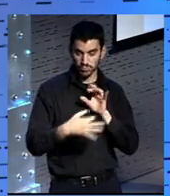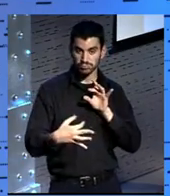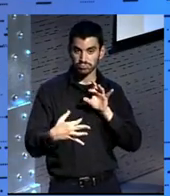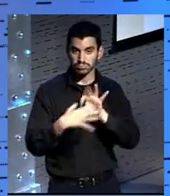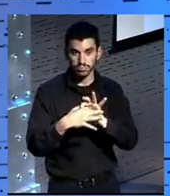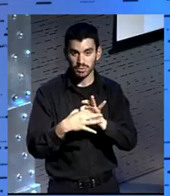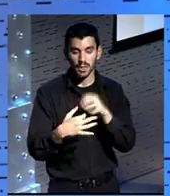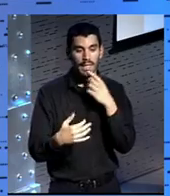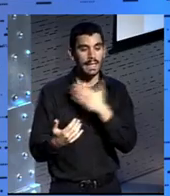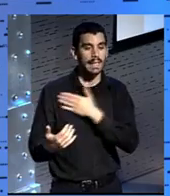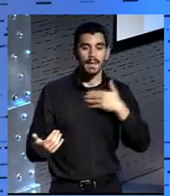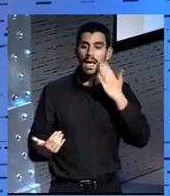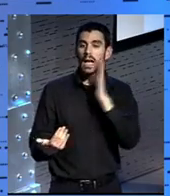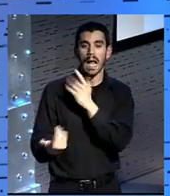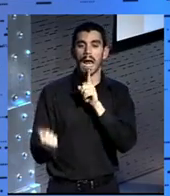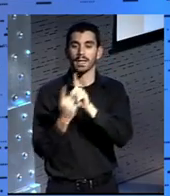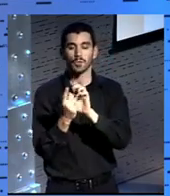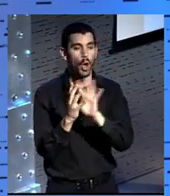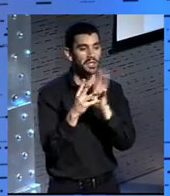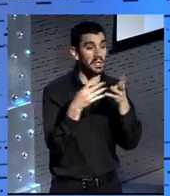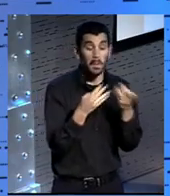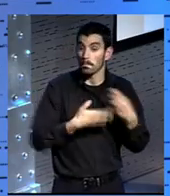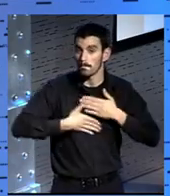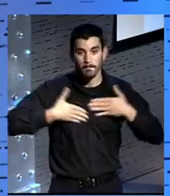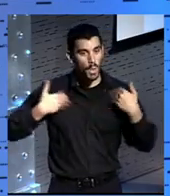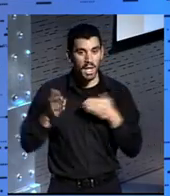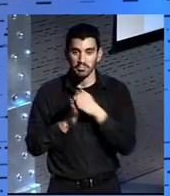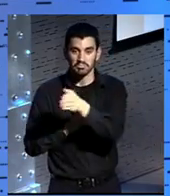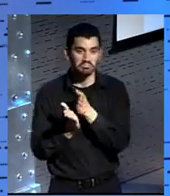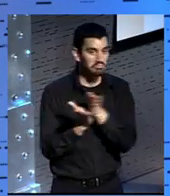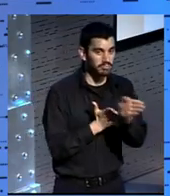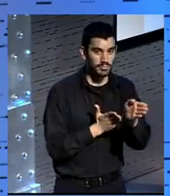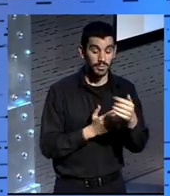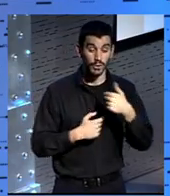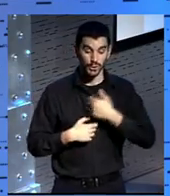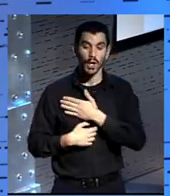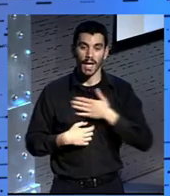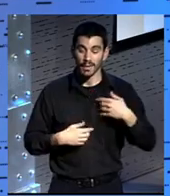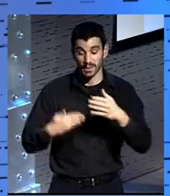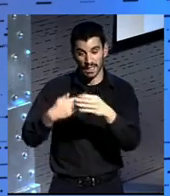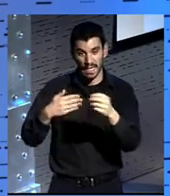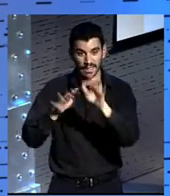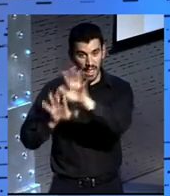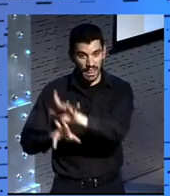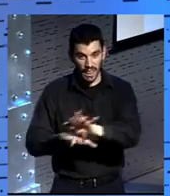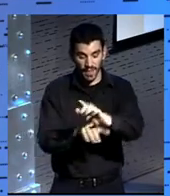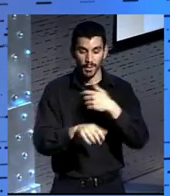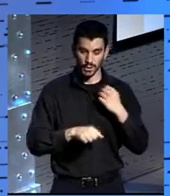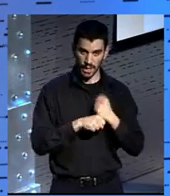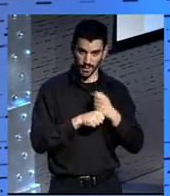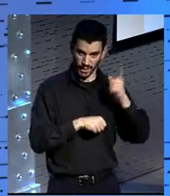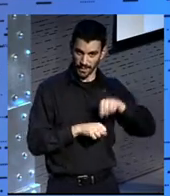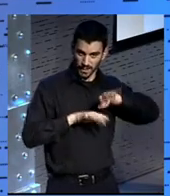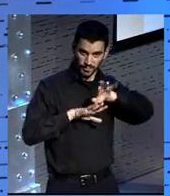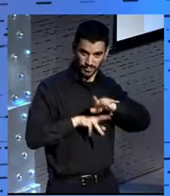especializar canales. Nosotros eso lo estamos haciendo seduciendo a los clientes y seduciendo a los empleados, porque estos cambios no se